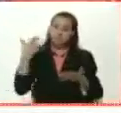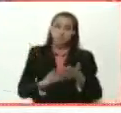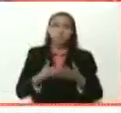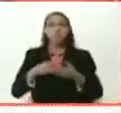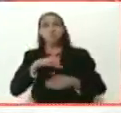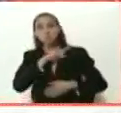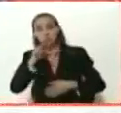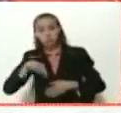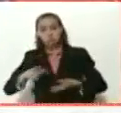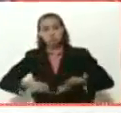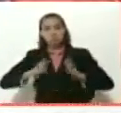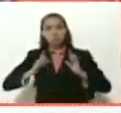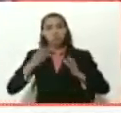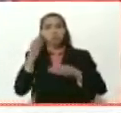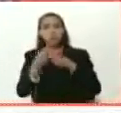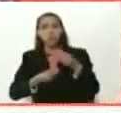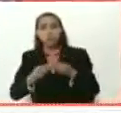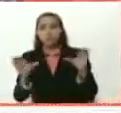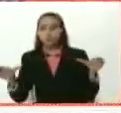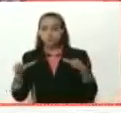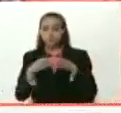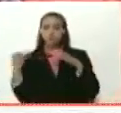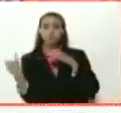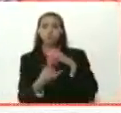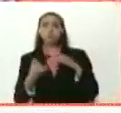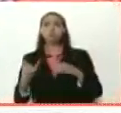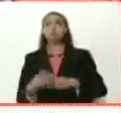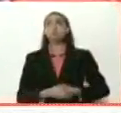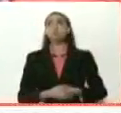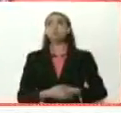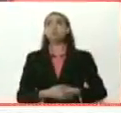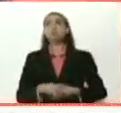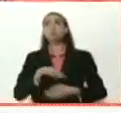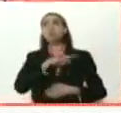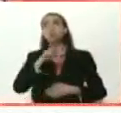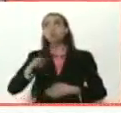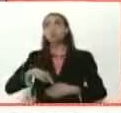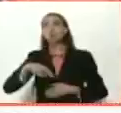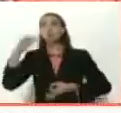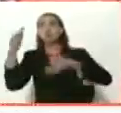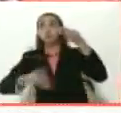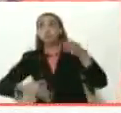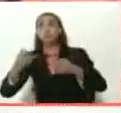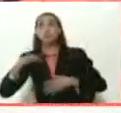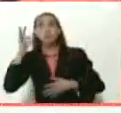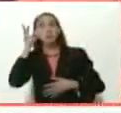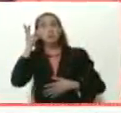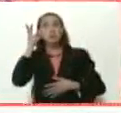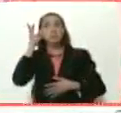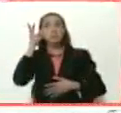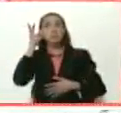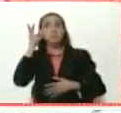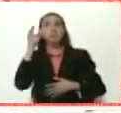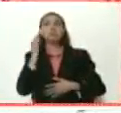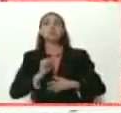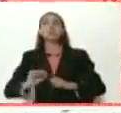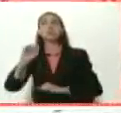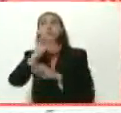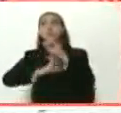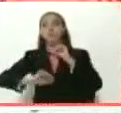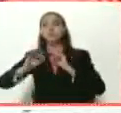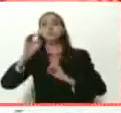ha permitido construir una institucionalidad. Tenemos tribunales de justicia de género, tenemos